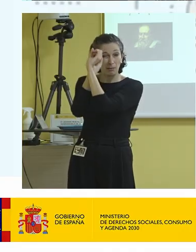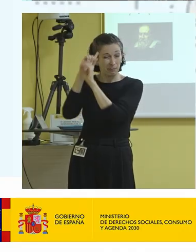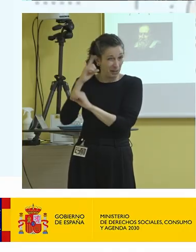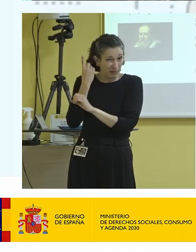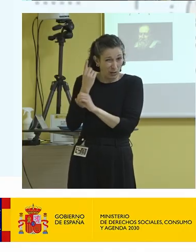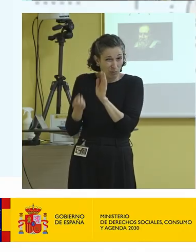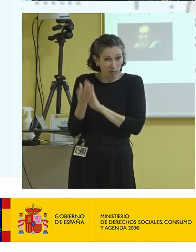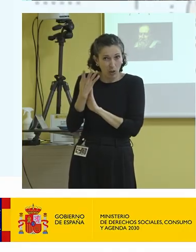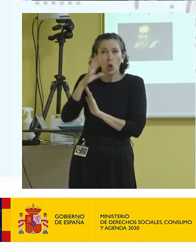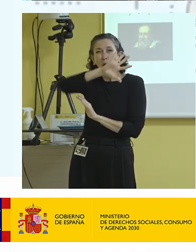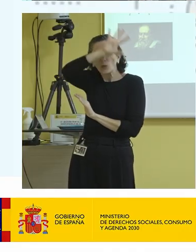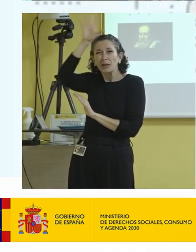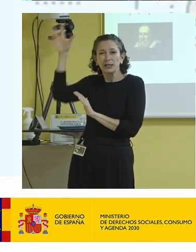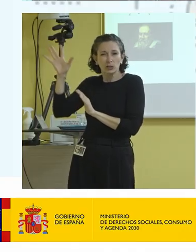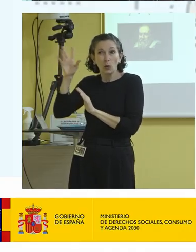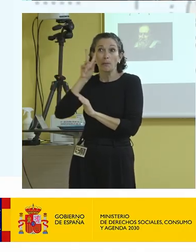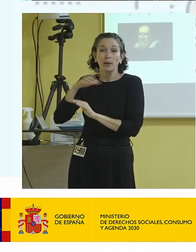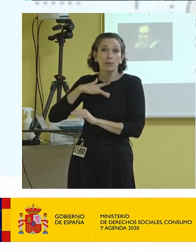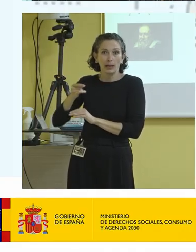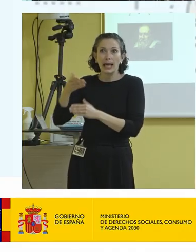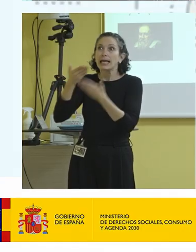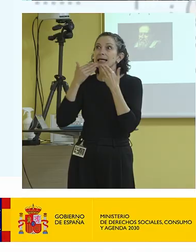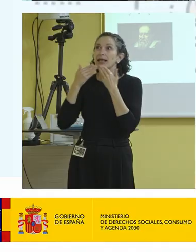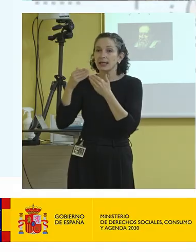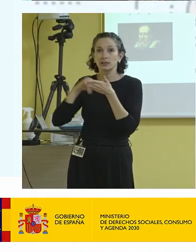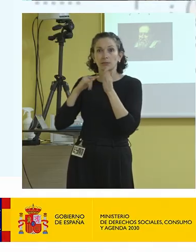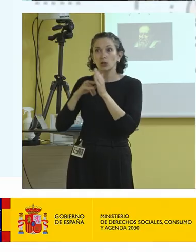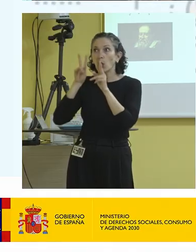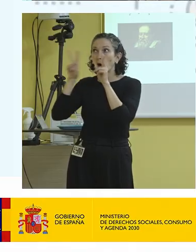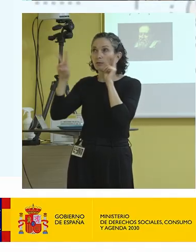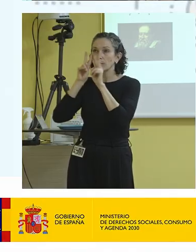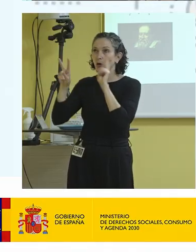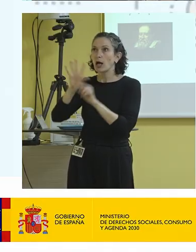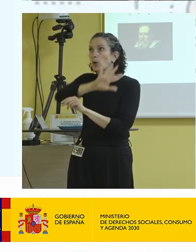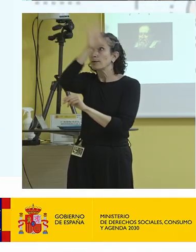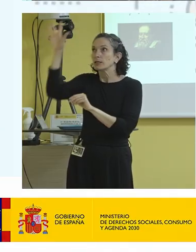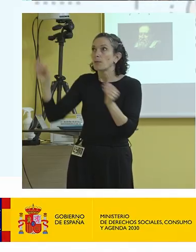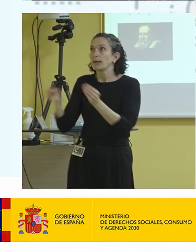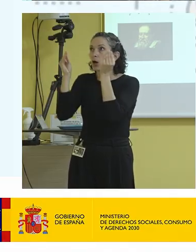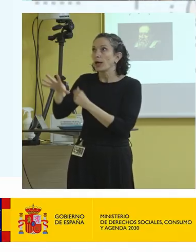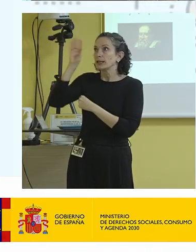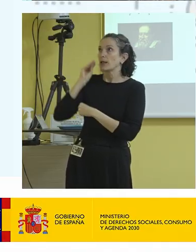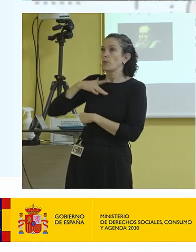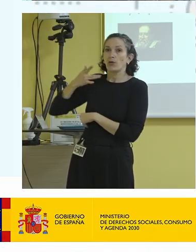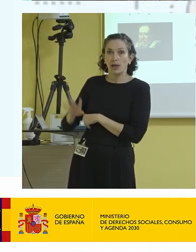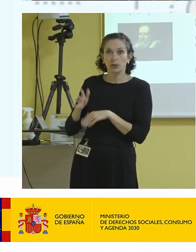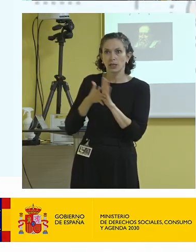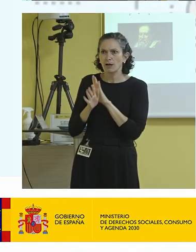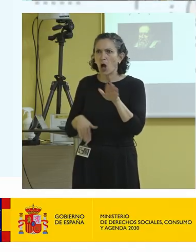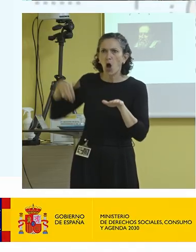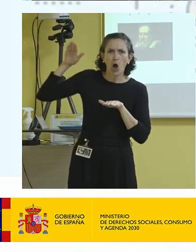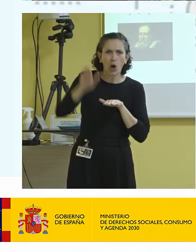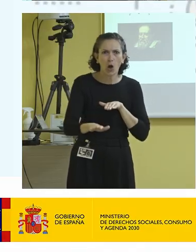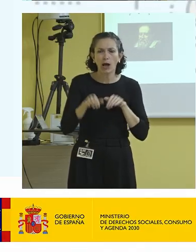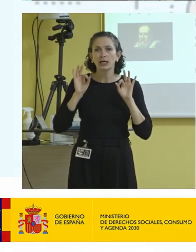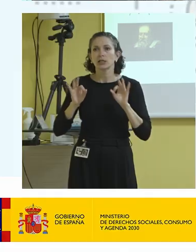universo. Los métodos de observación nos permitieron entender mucho mejor el universo. Pegamos un salto enorme y refutamos